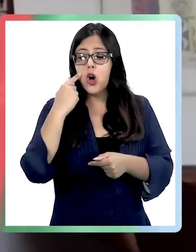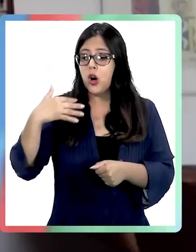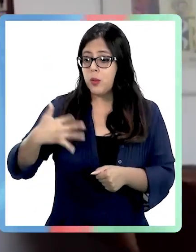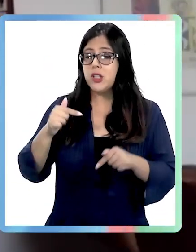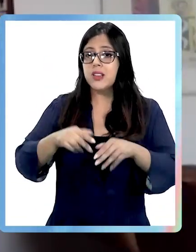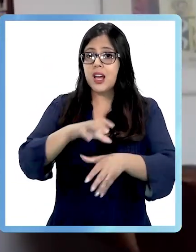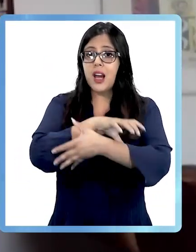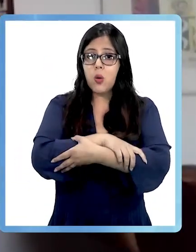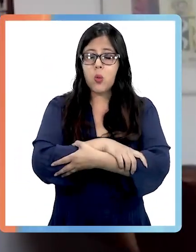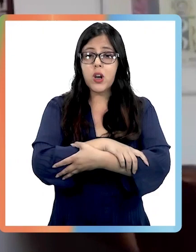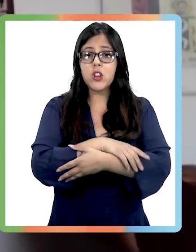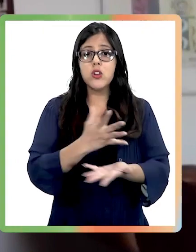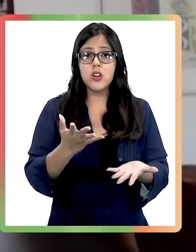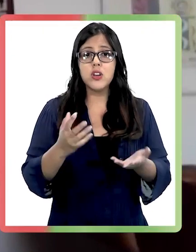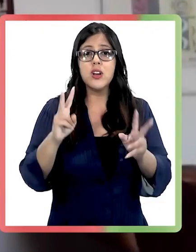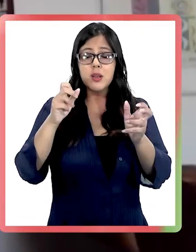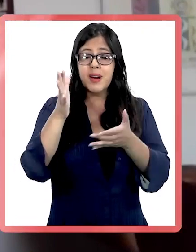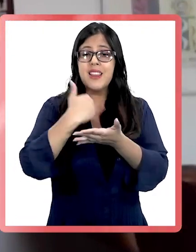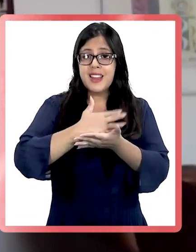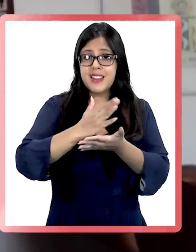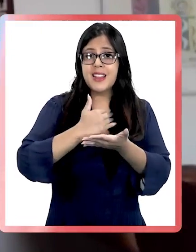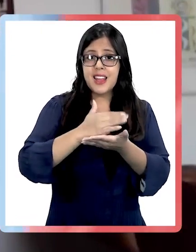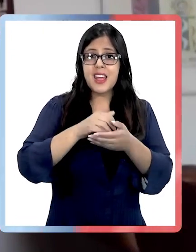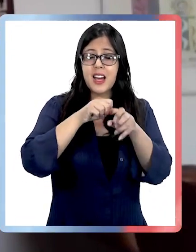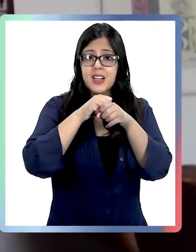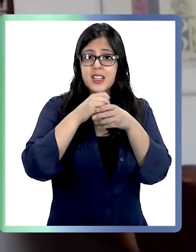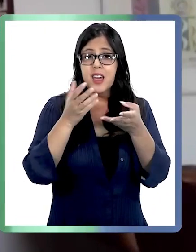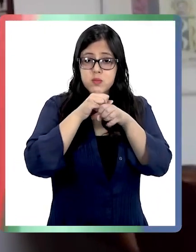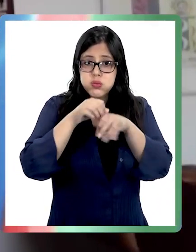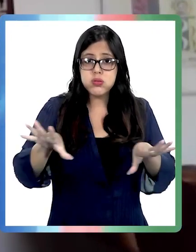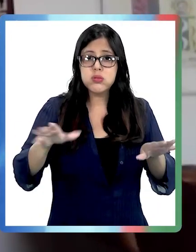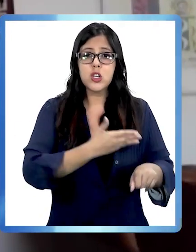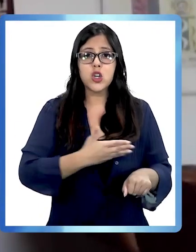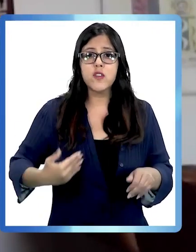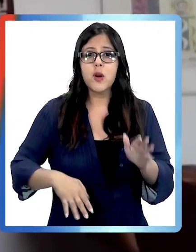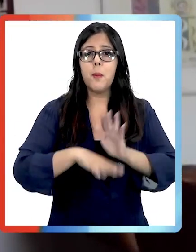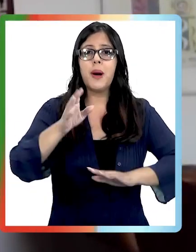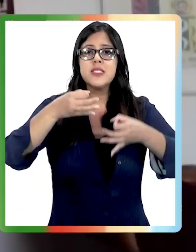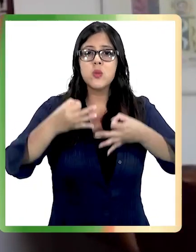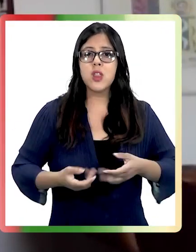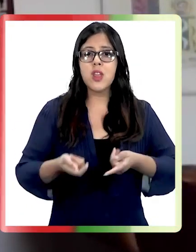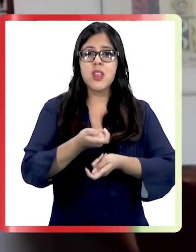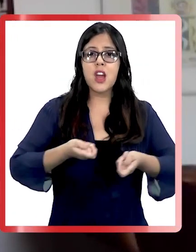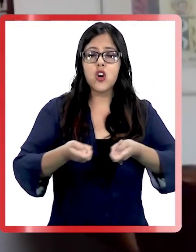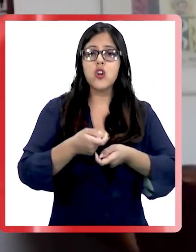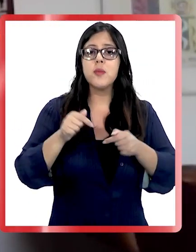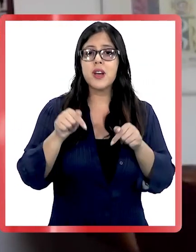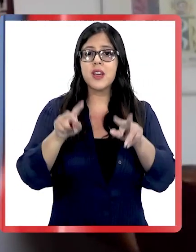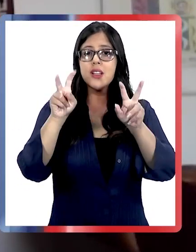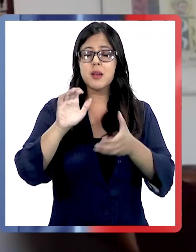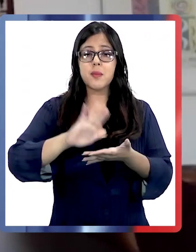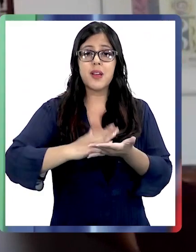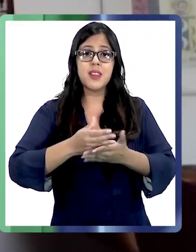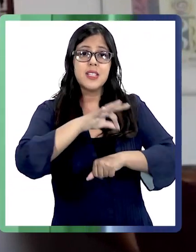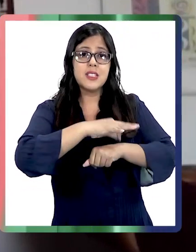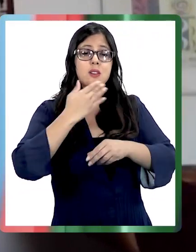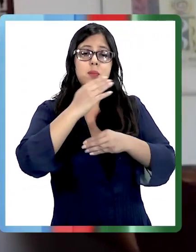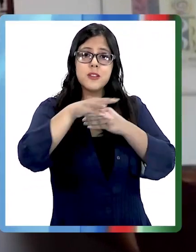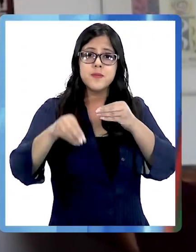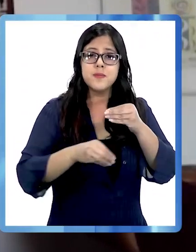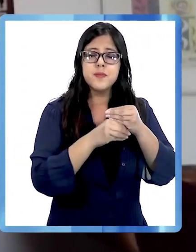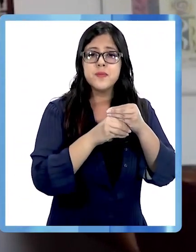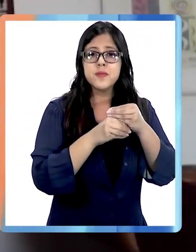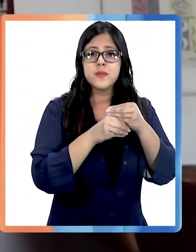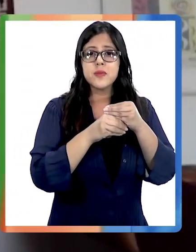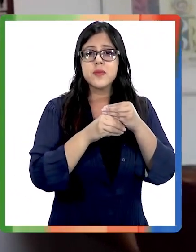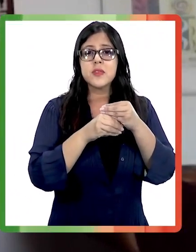muy importante este convenio, es parte de las estrategias que se están desplegando en el gobierno para una mayor seguridad económica y que en el caso de salud se